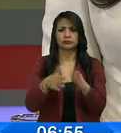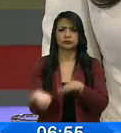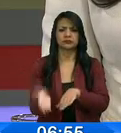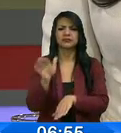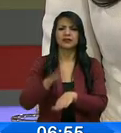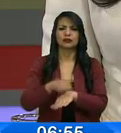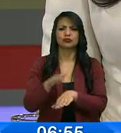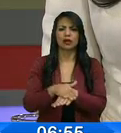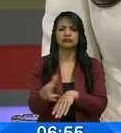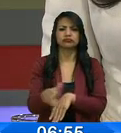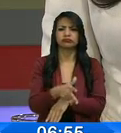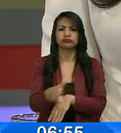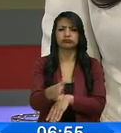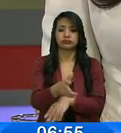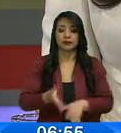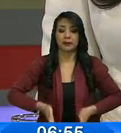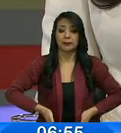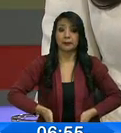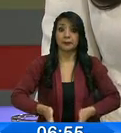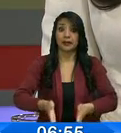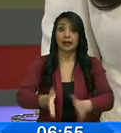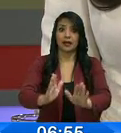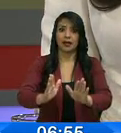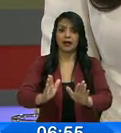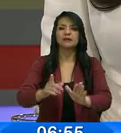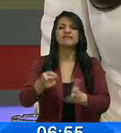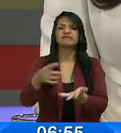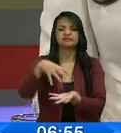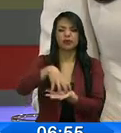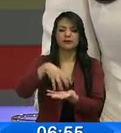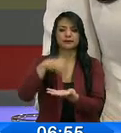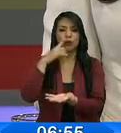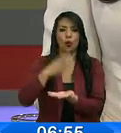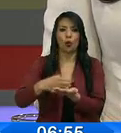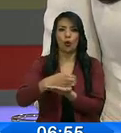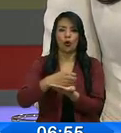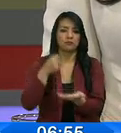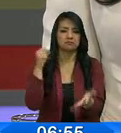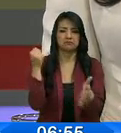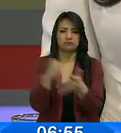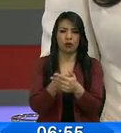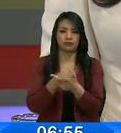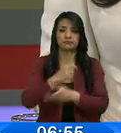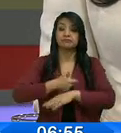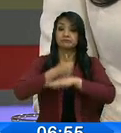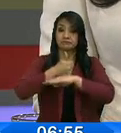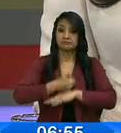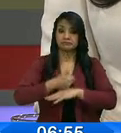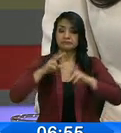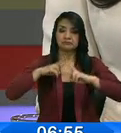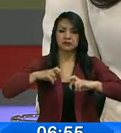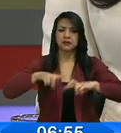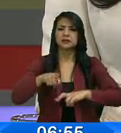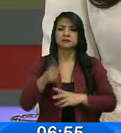accidente de tránsito registrado en la vía Buenavista, pasaje en la provincia del Oro. Autoridades investigan el siniestro vial.